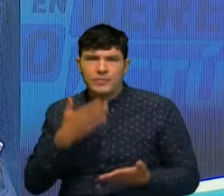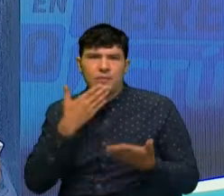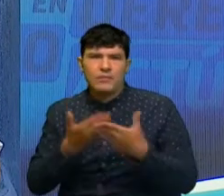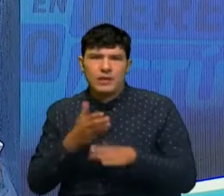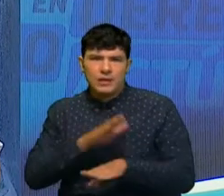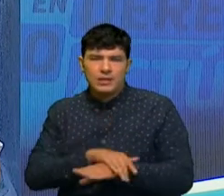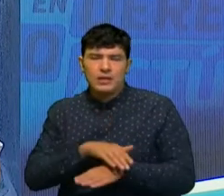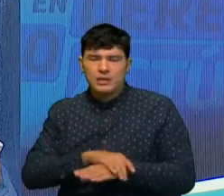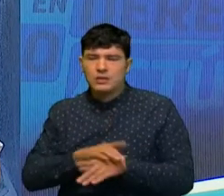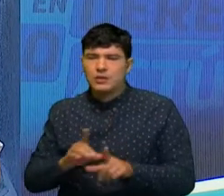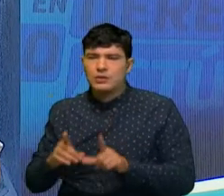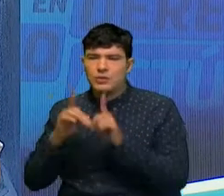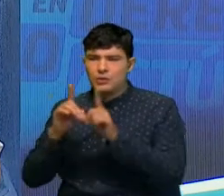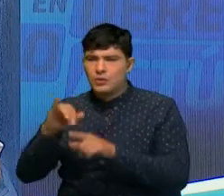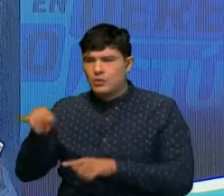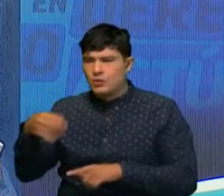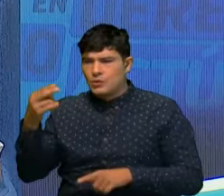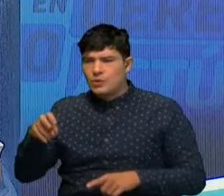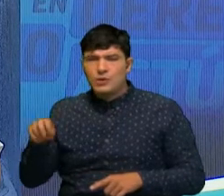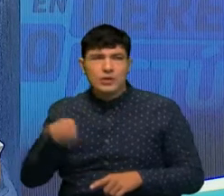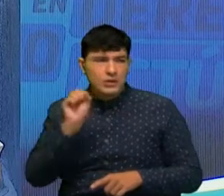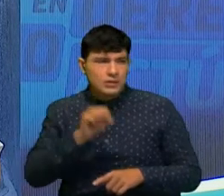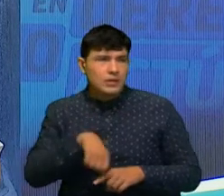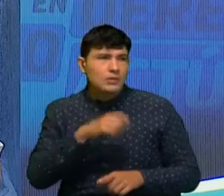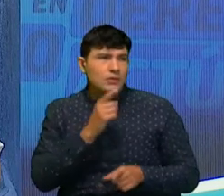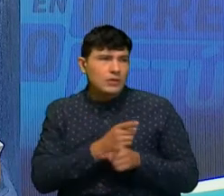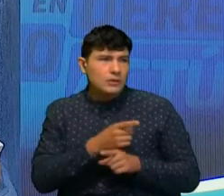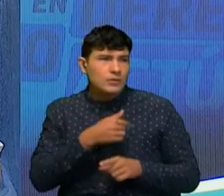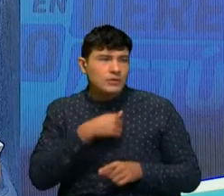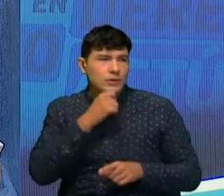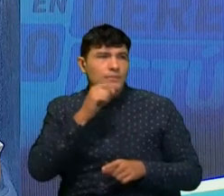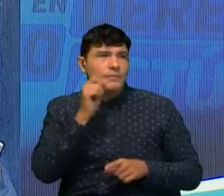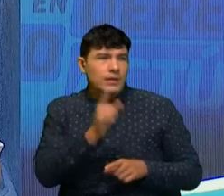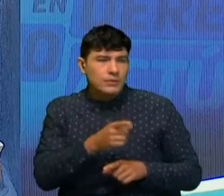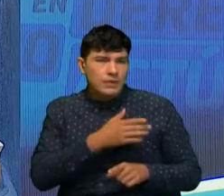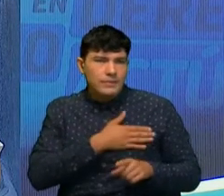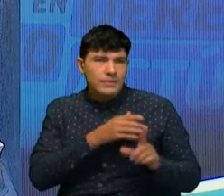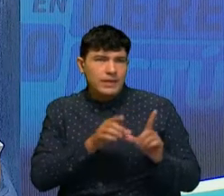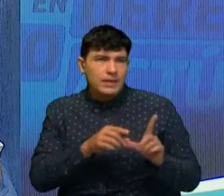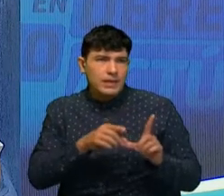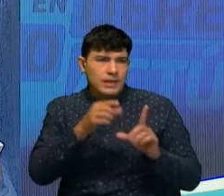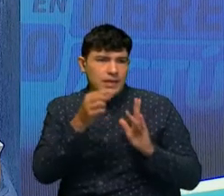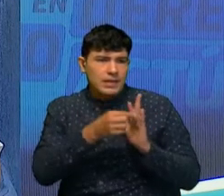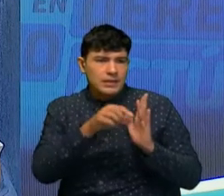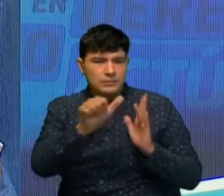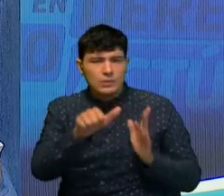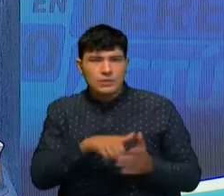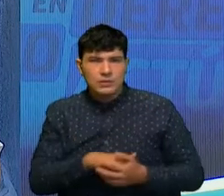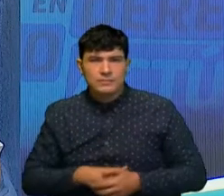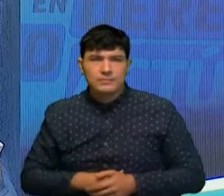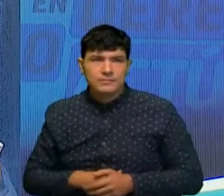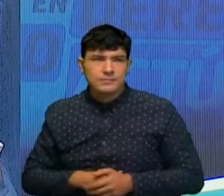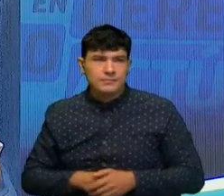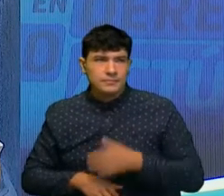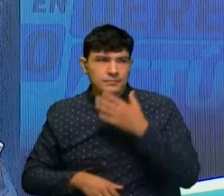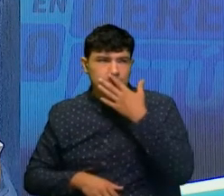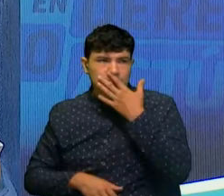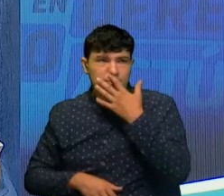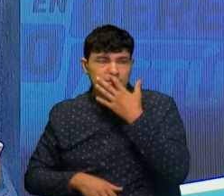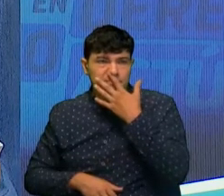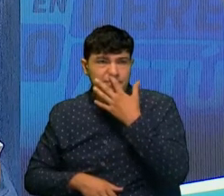John. Cuéntenos, ¿cuál es su inquietud? A ver, una consultica para mi esposa, que ella